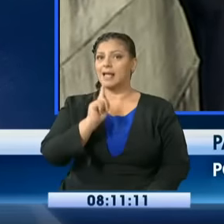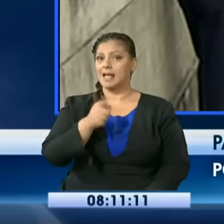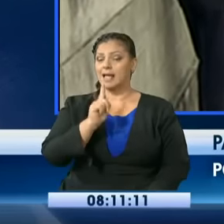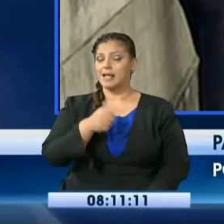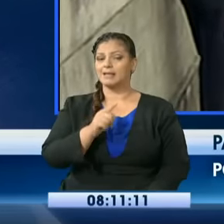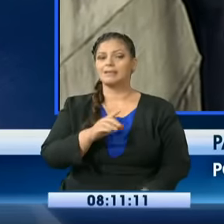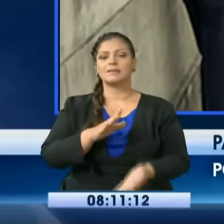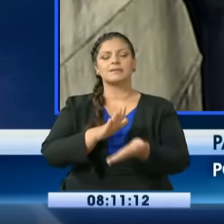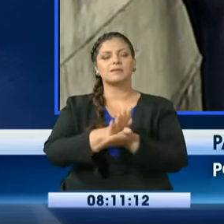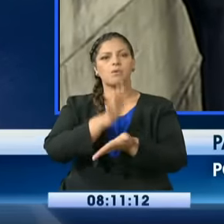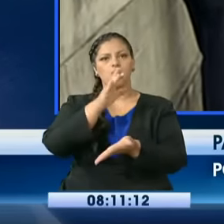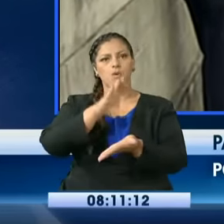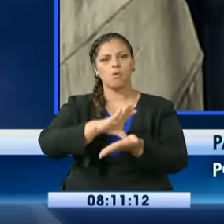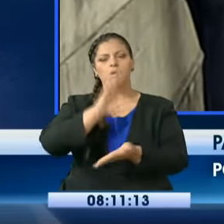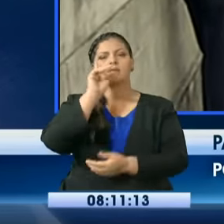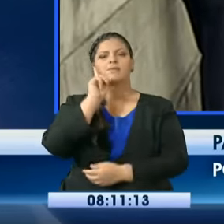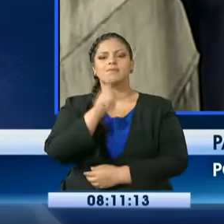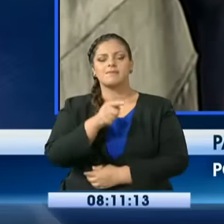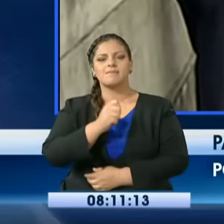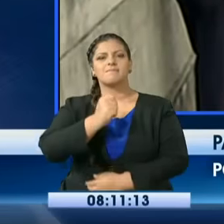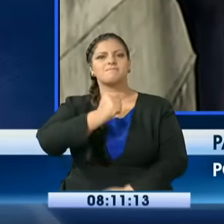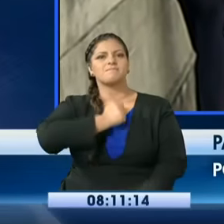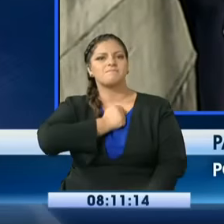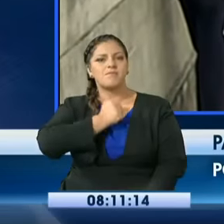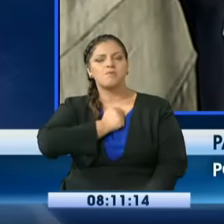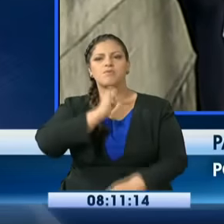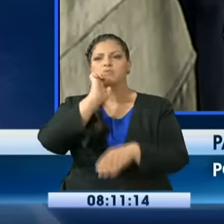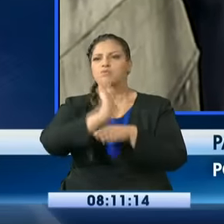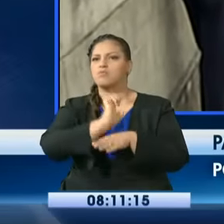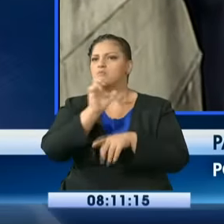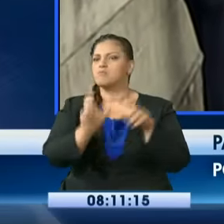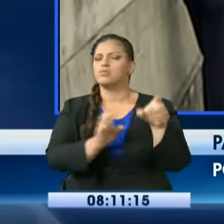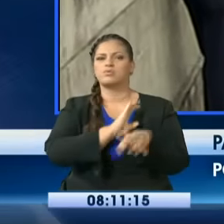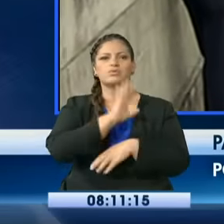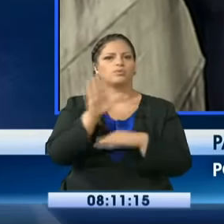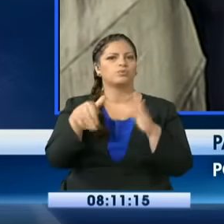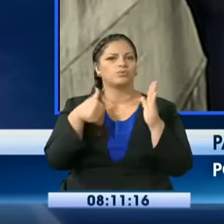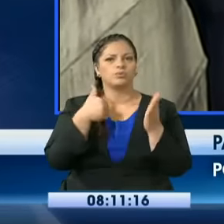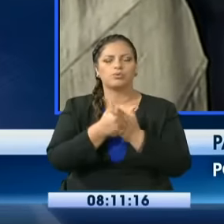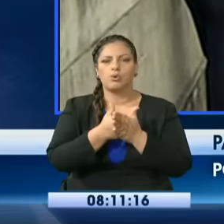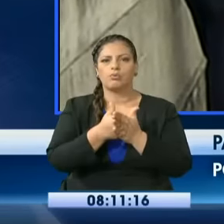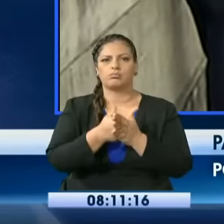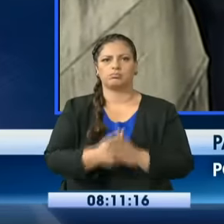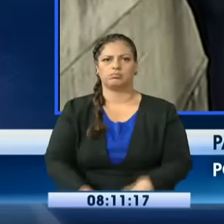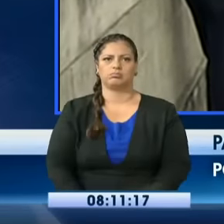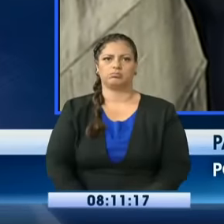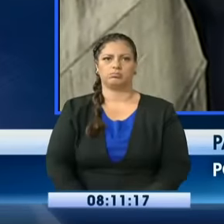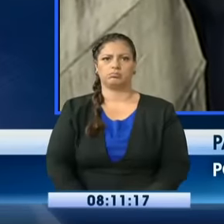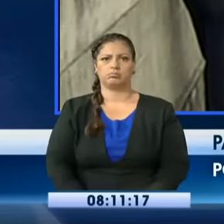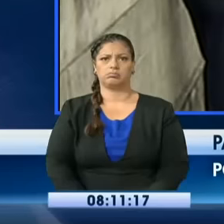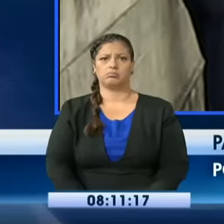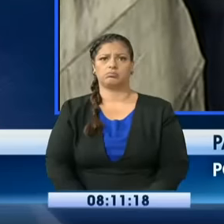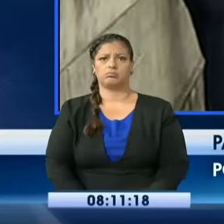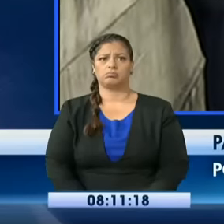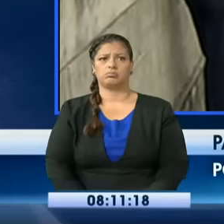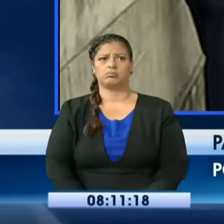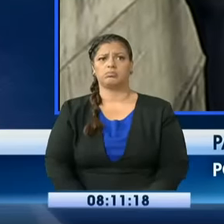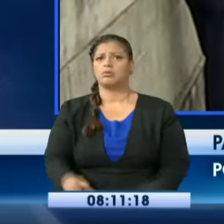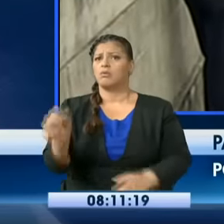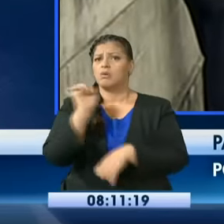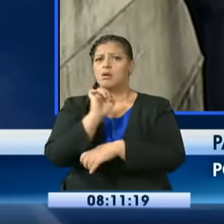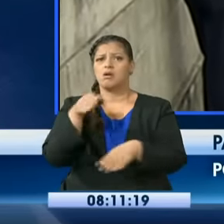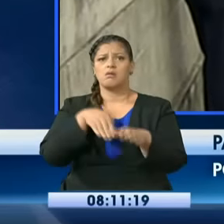secuestrado y es de todos los ecuatorianos. Está metido en un sitio en donde no se le permite el ingreso a los padres ni a los